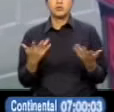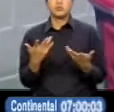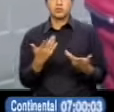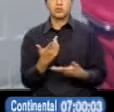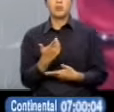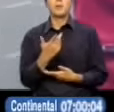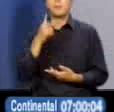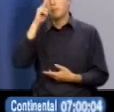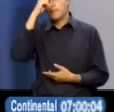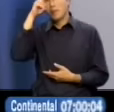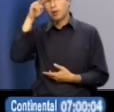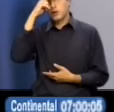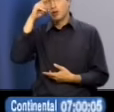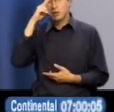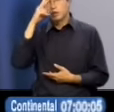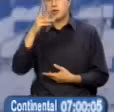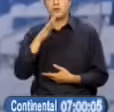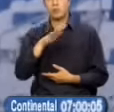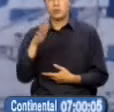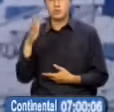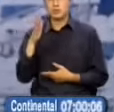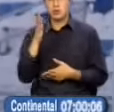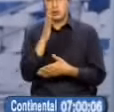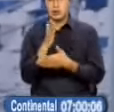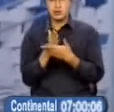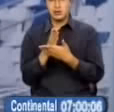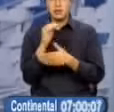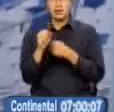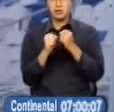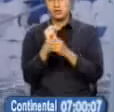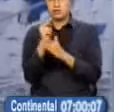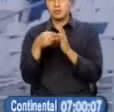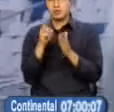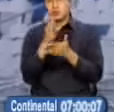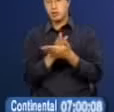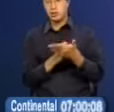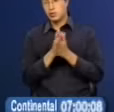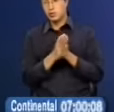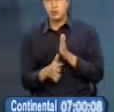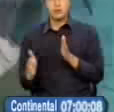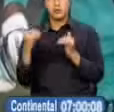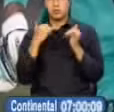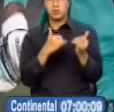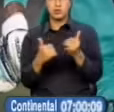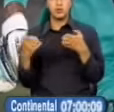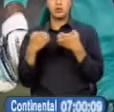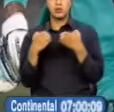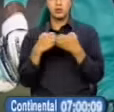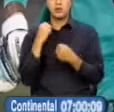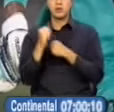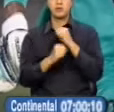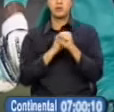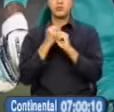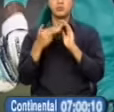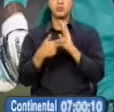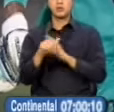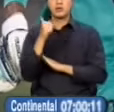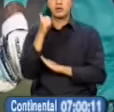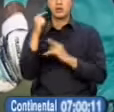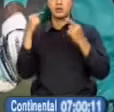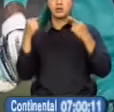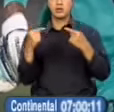monterrey de méxico donde juega desde mediados de esta temporada con respecto a la selección nacional donde inglés fue incluido en el 2010 para dos amistosos